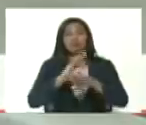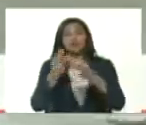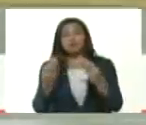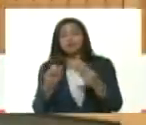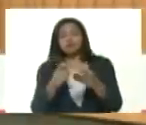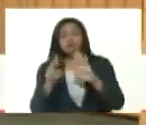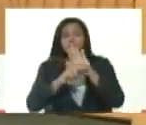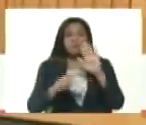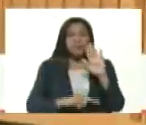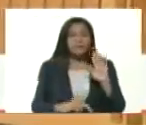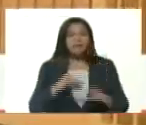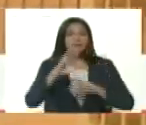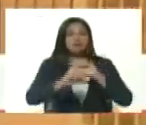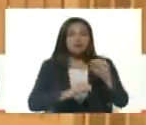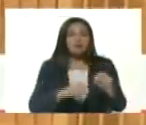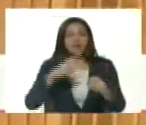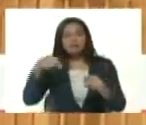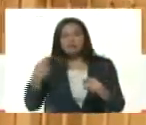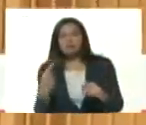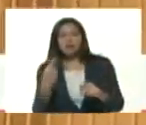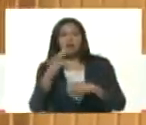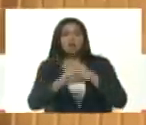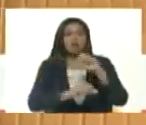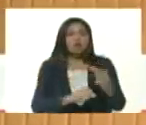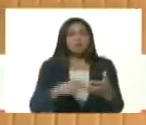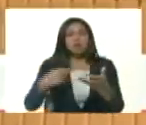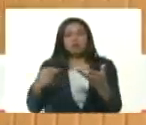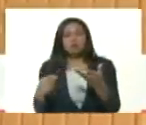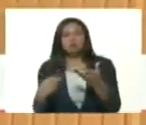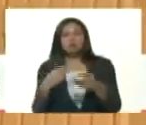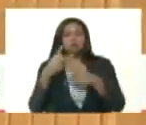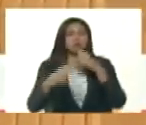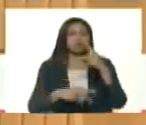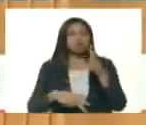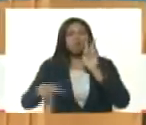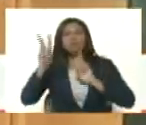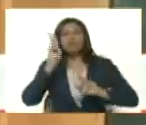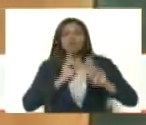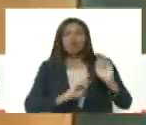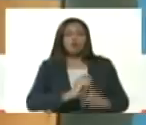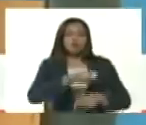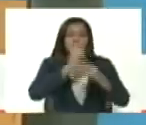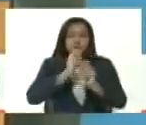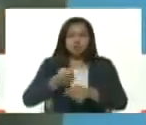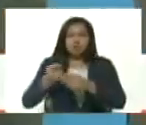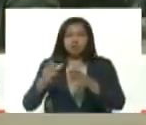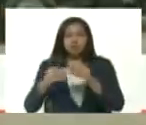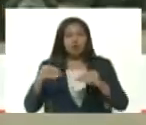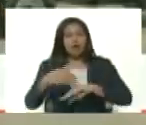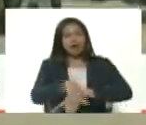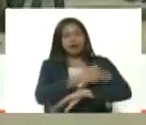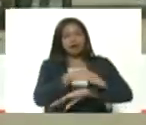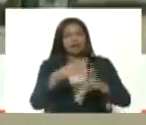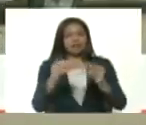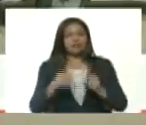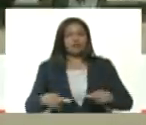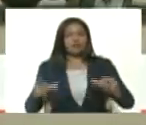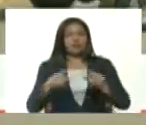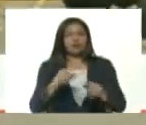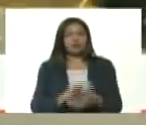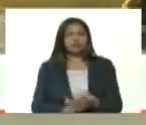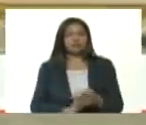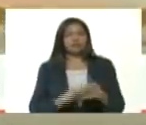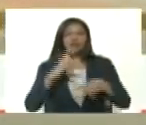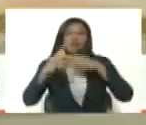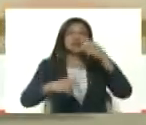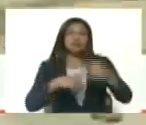actividades de compra, de abastecimiento, pues inmediatamente un proceso de desinfección a todas las calles, a todos los locales. Este proceso